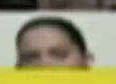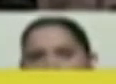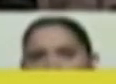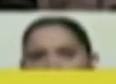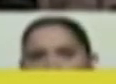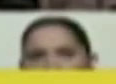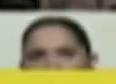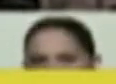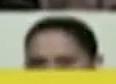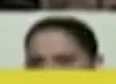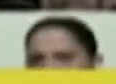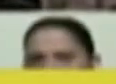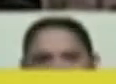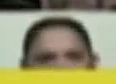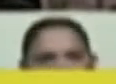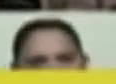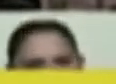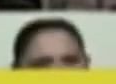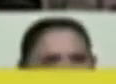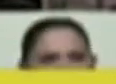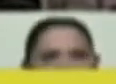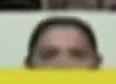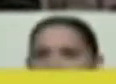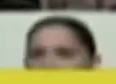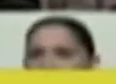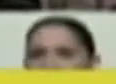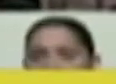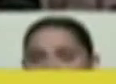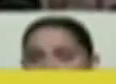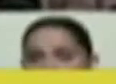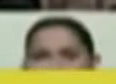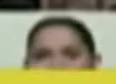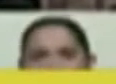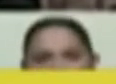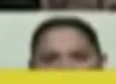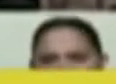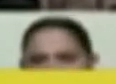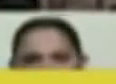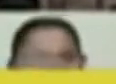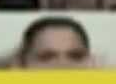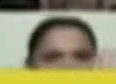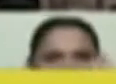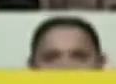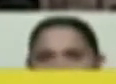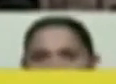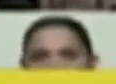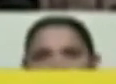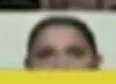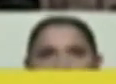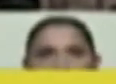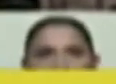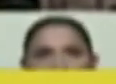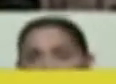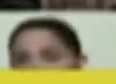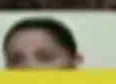Maduro apareció en el balcón del Palacio de Miraflores. El dictador chavista acusó a Estados Unidos de intentar derrocarlo y anunció que decidió romper relaciones